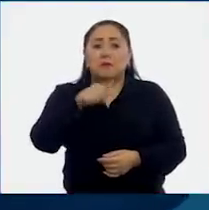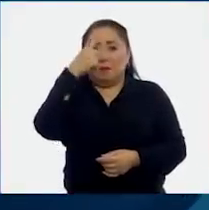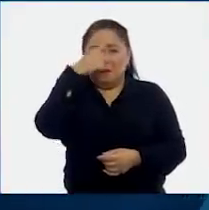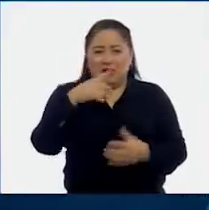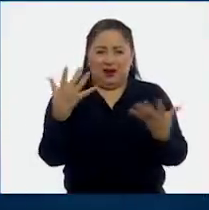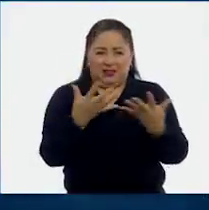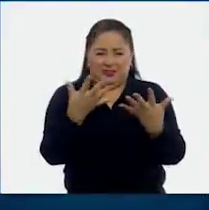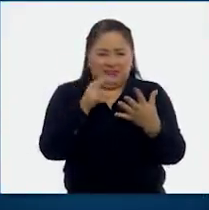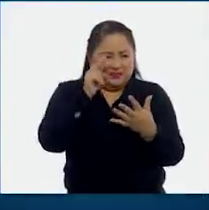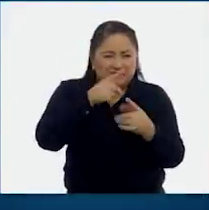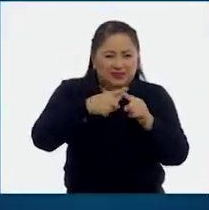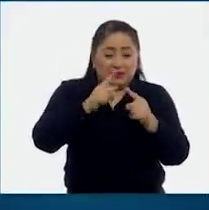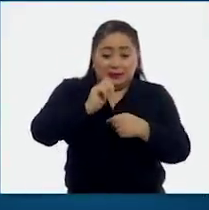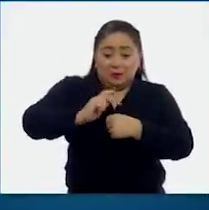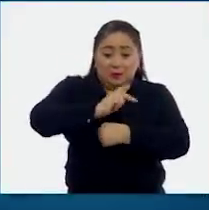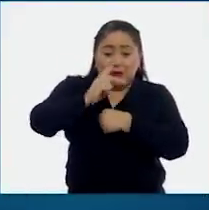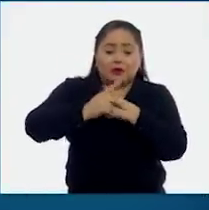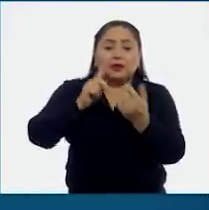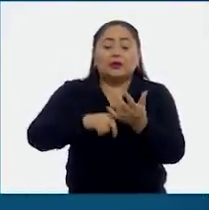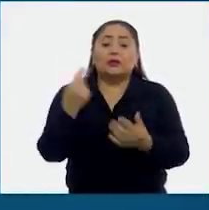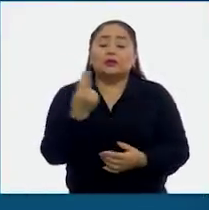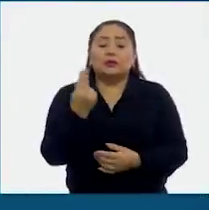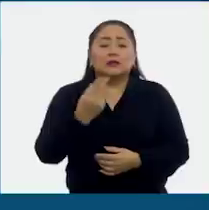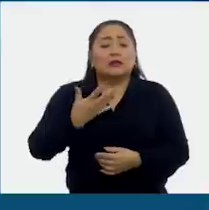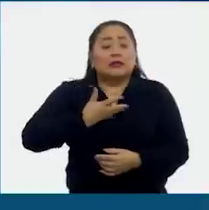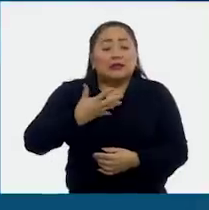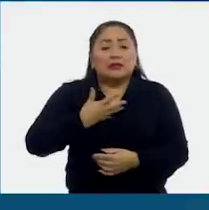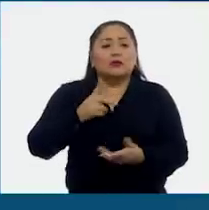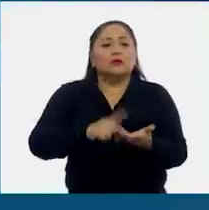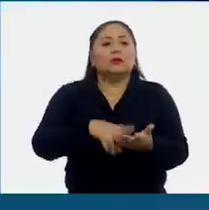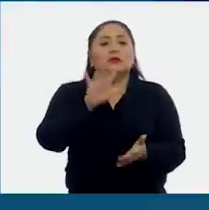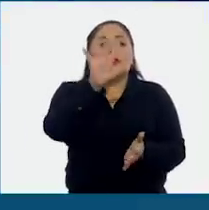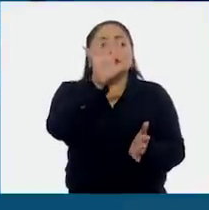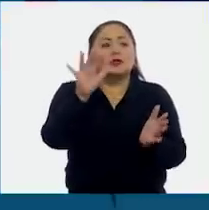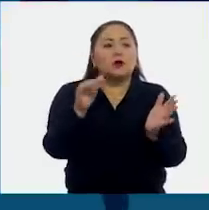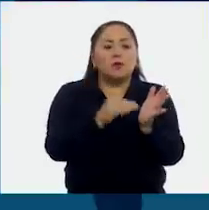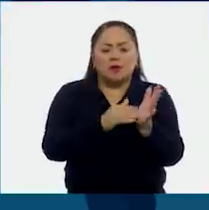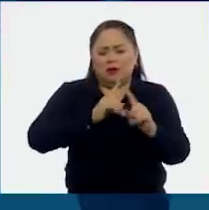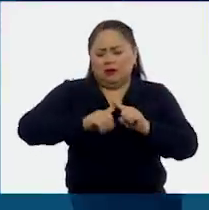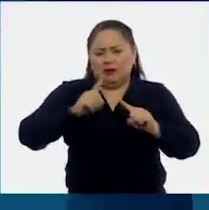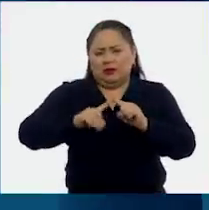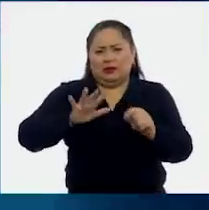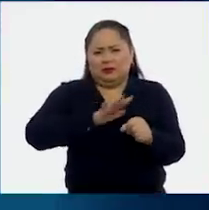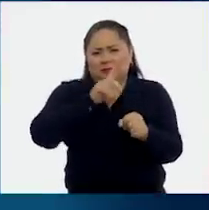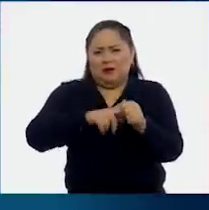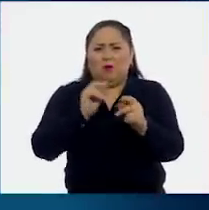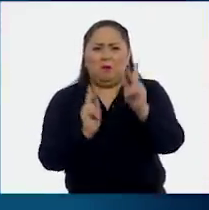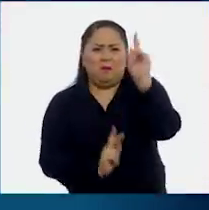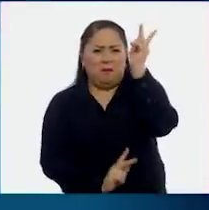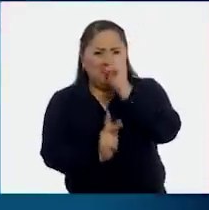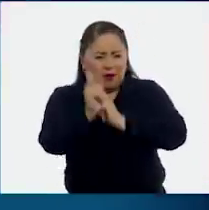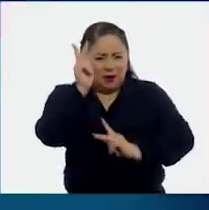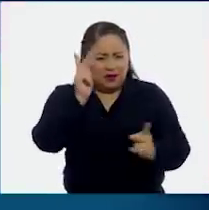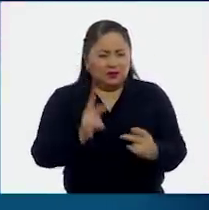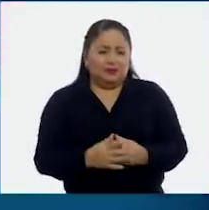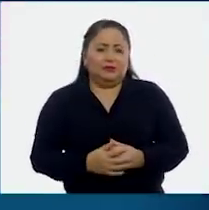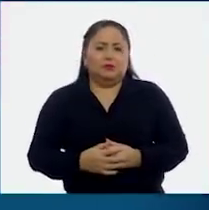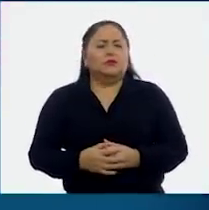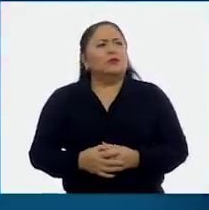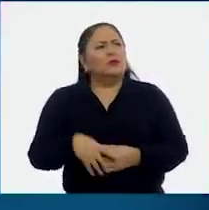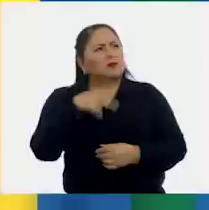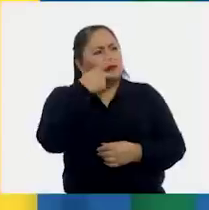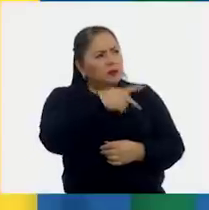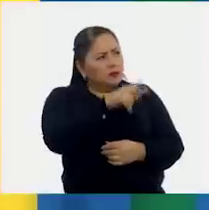ser megadiverso, un país tiene que tener por lo menos 5,000 especies endémicas de plantas. Maestra,